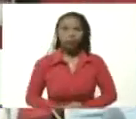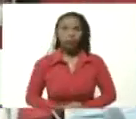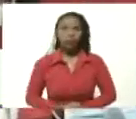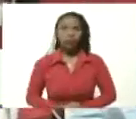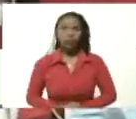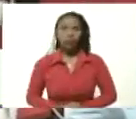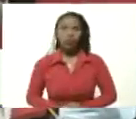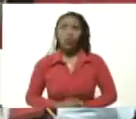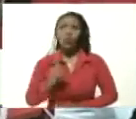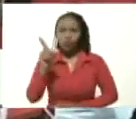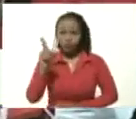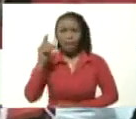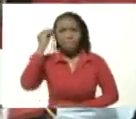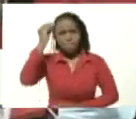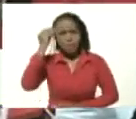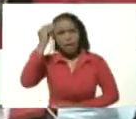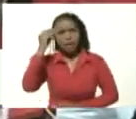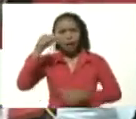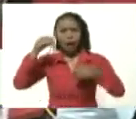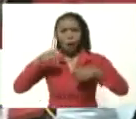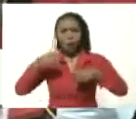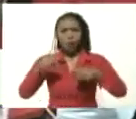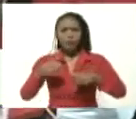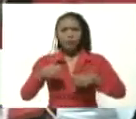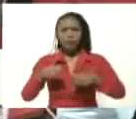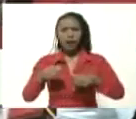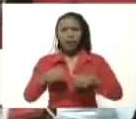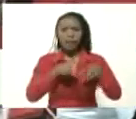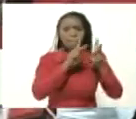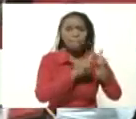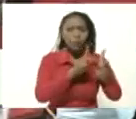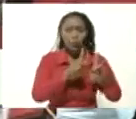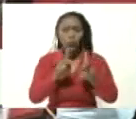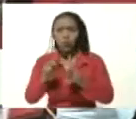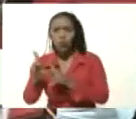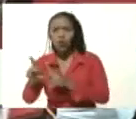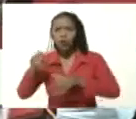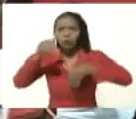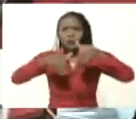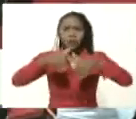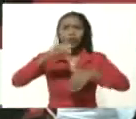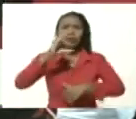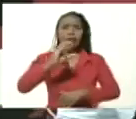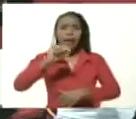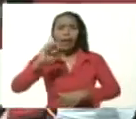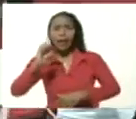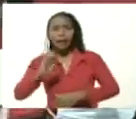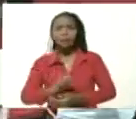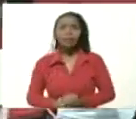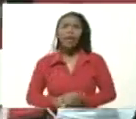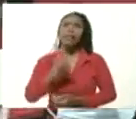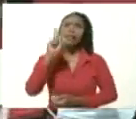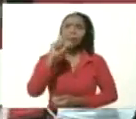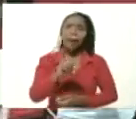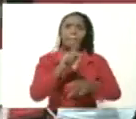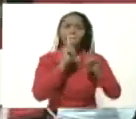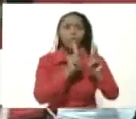¿Considera usted que a esta altura del cronograma electoral del CNE y también del